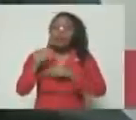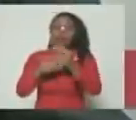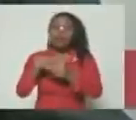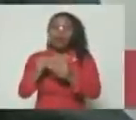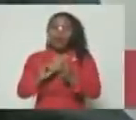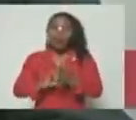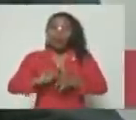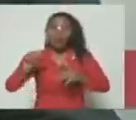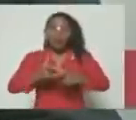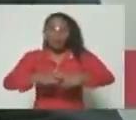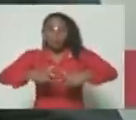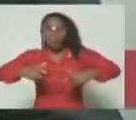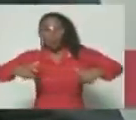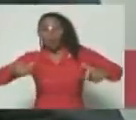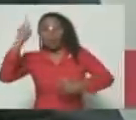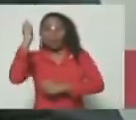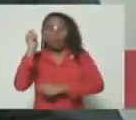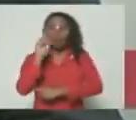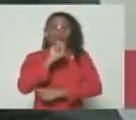de diputados de